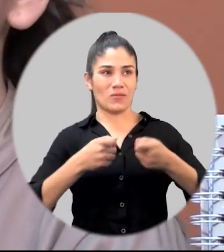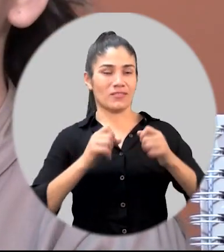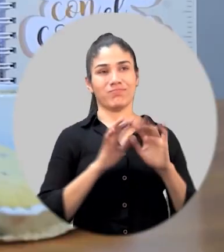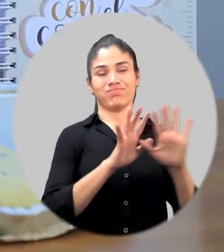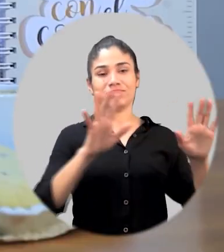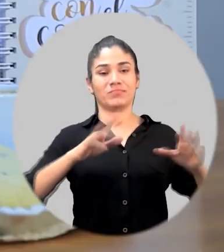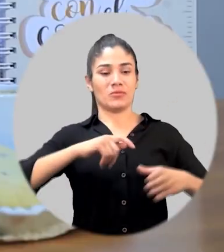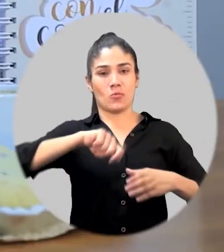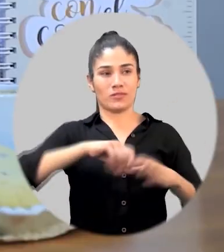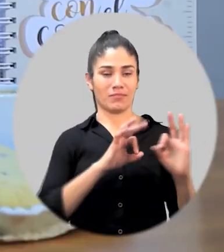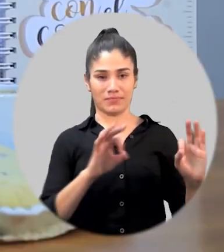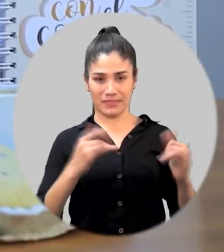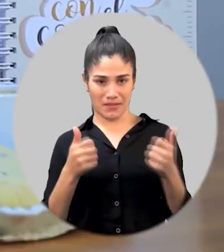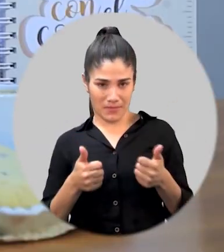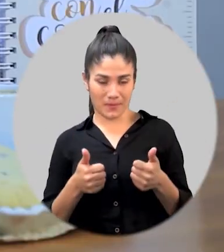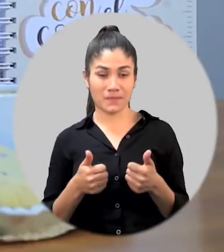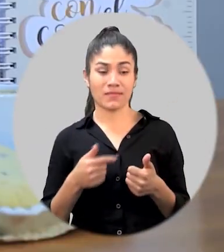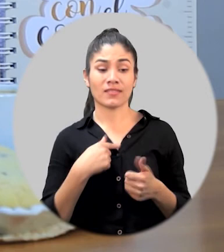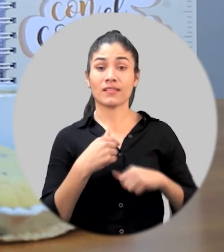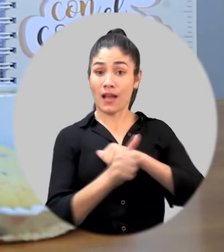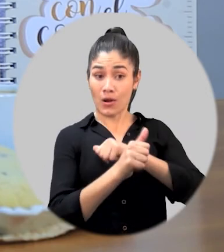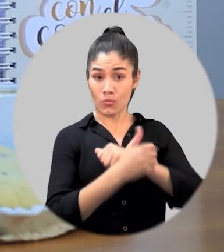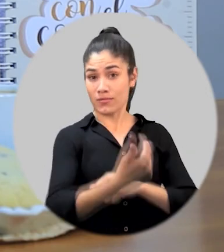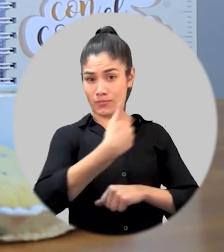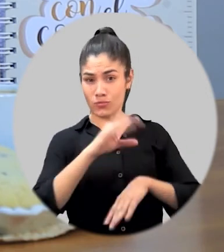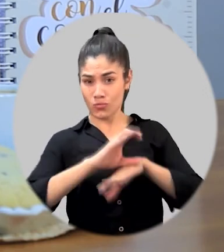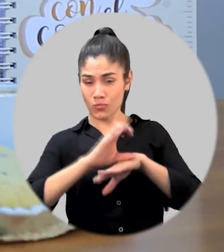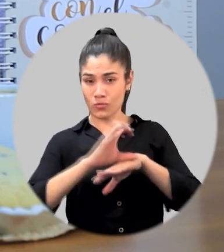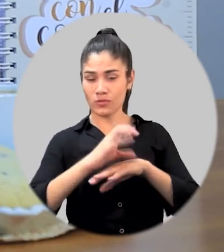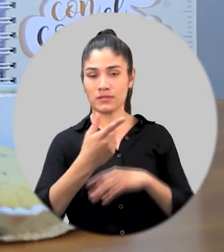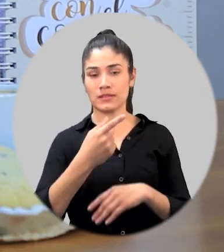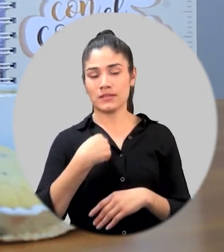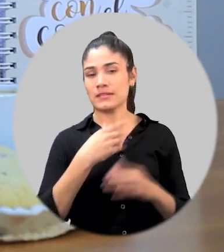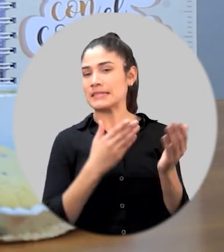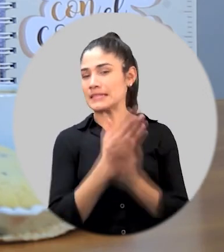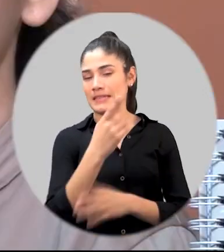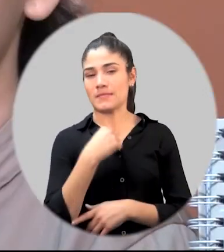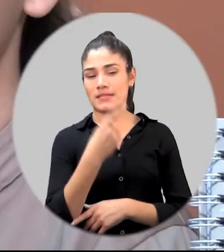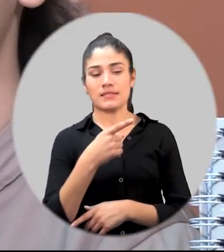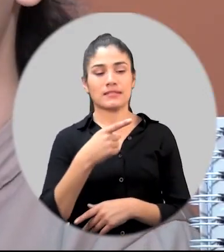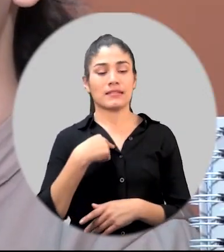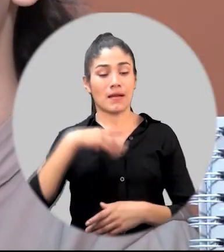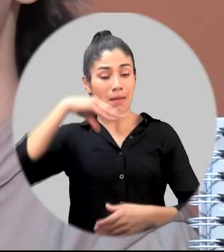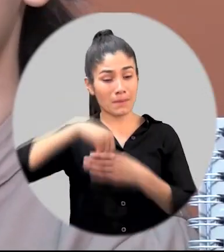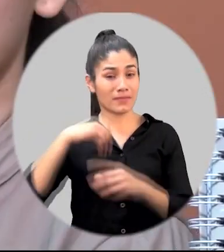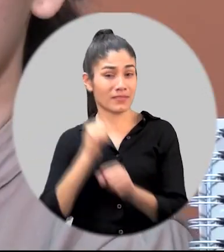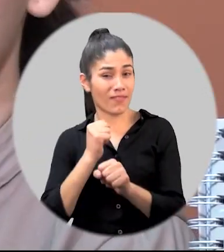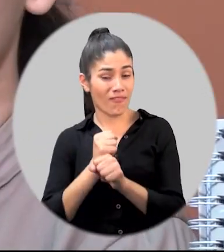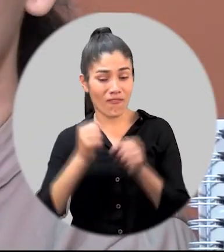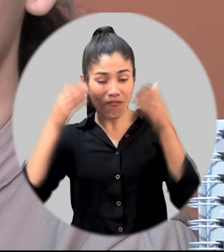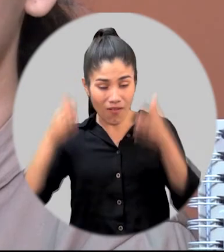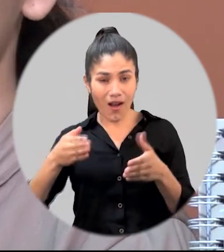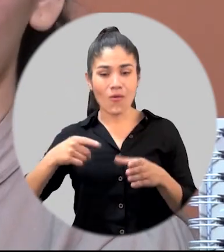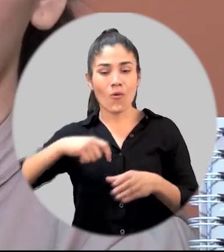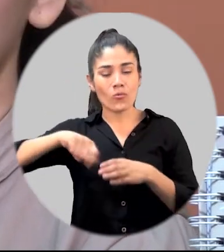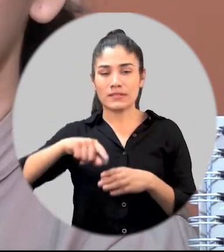cocina. Yo siempre le digo a mis alumnas que se van a los cursos que en la cocina nunca dejas de aprender, porque cada uno tiene su esencia, cada